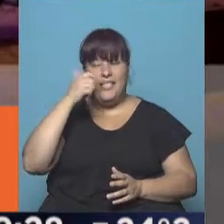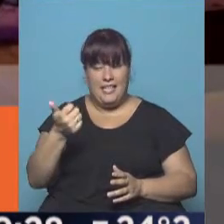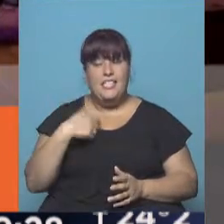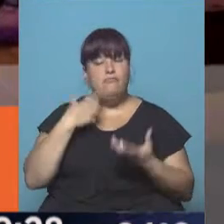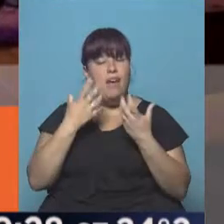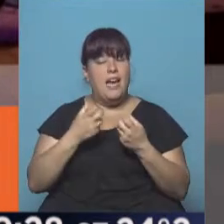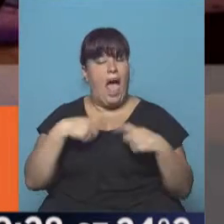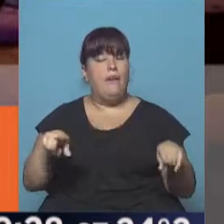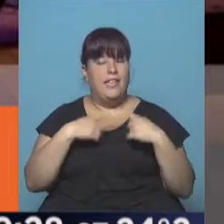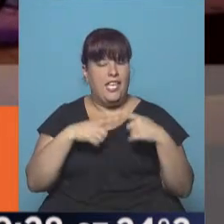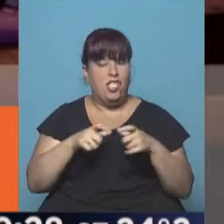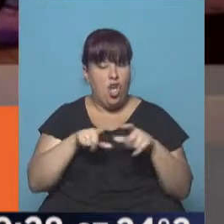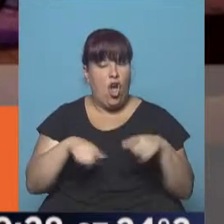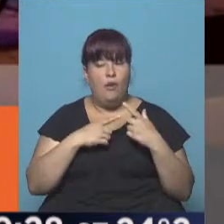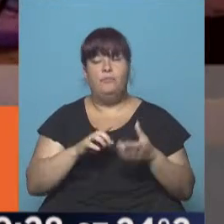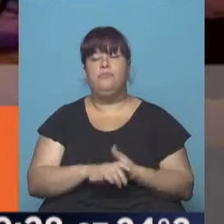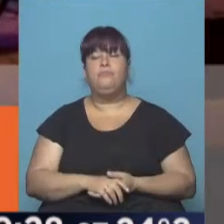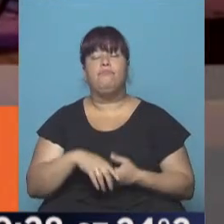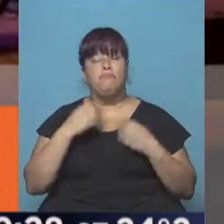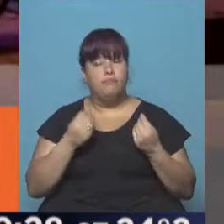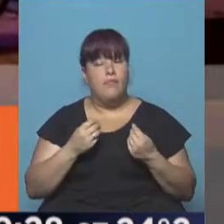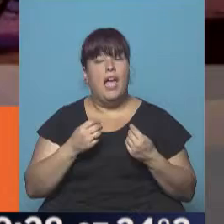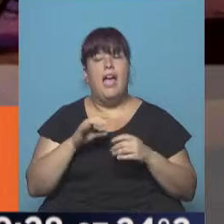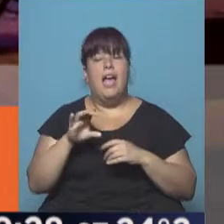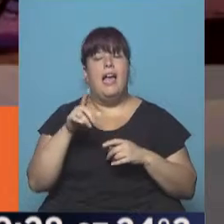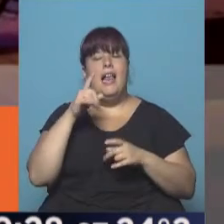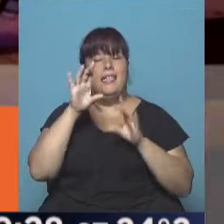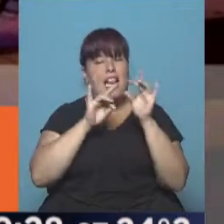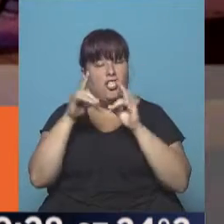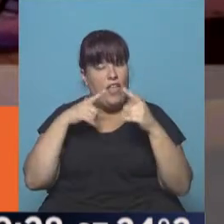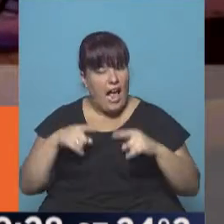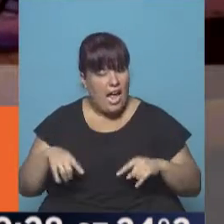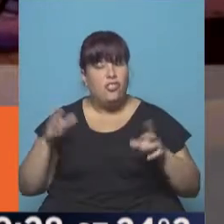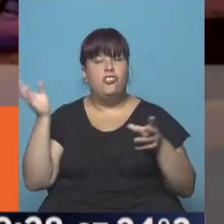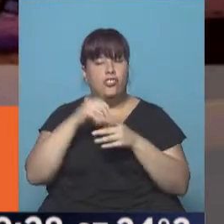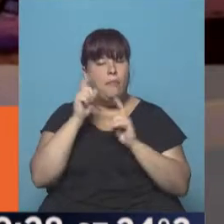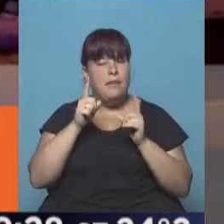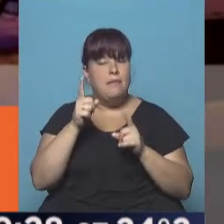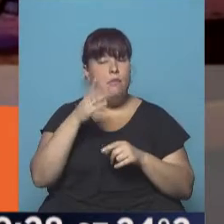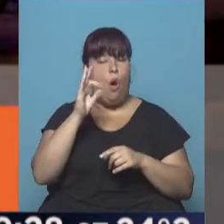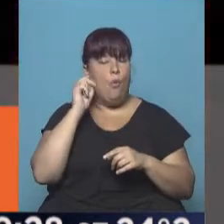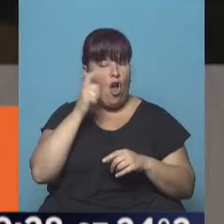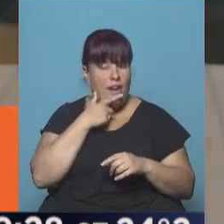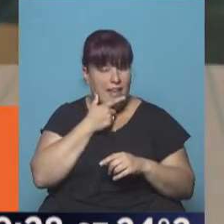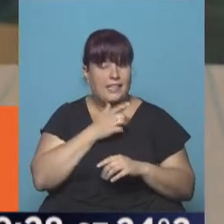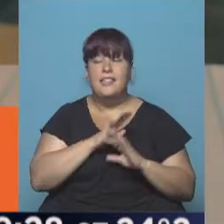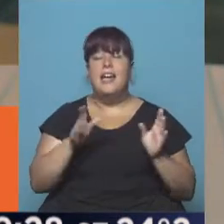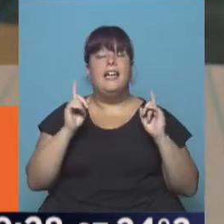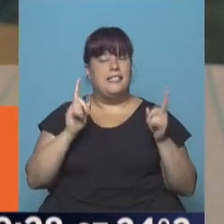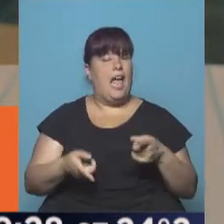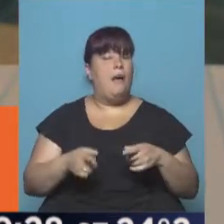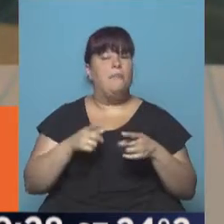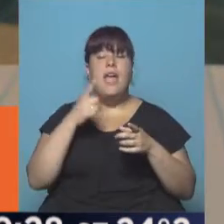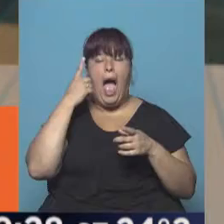un trabajo y un disco en el que en la selección de repertorio y demás, todo eso participó el propio Borges. Así que además se respetaron